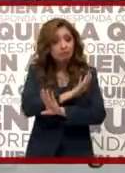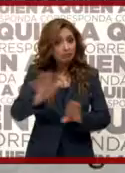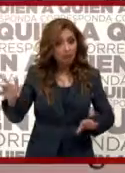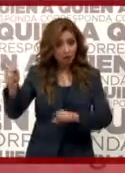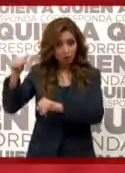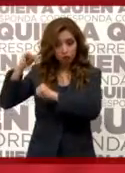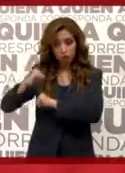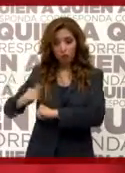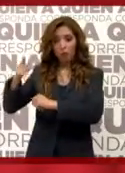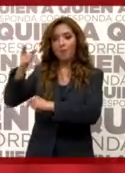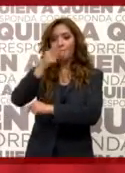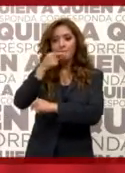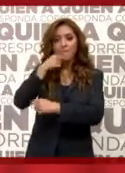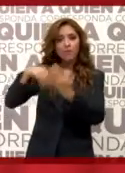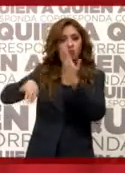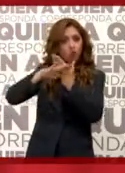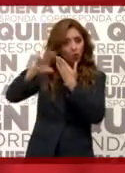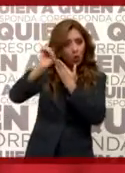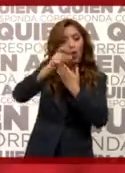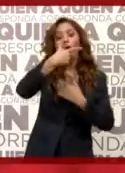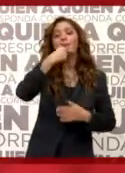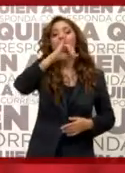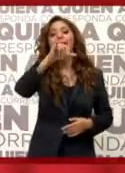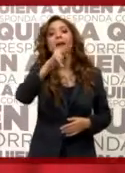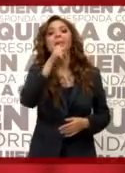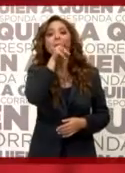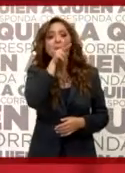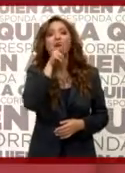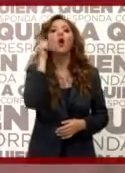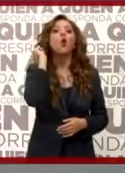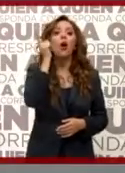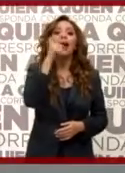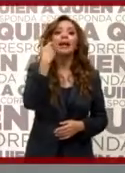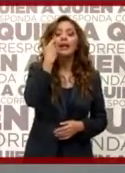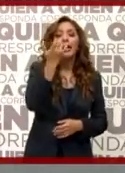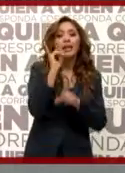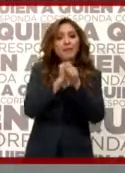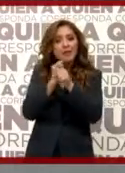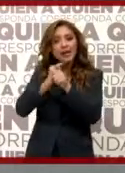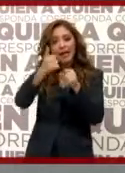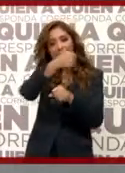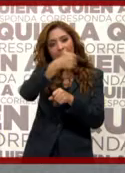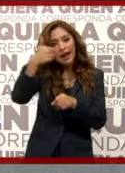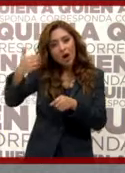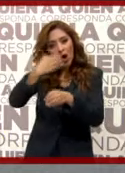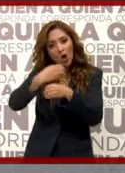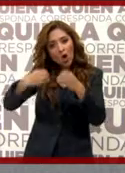en su contra, don Jaime Merino está preocupado y solo pide que se investiguen cada una de las cosas que